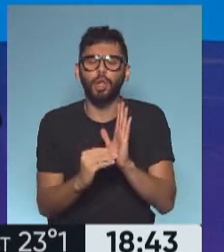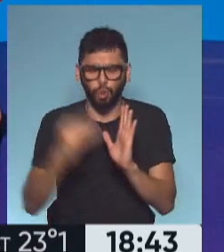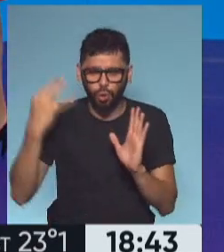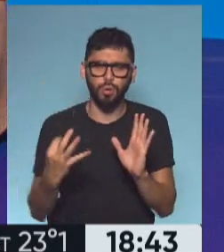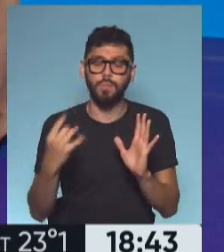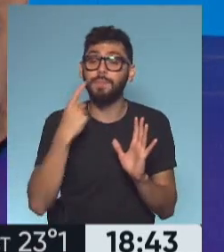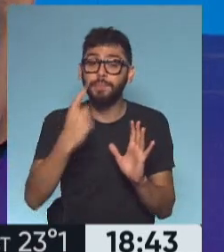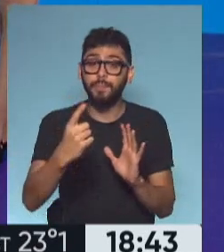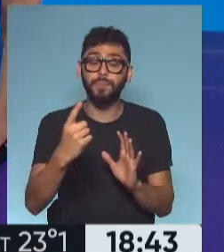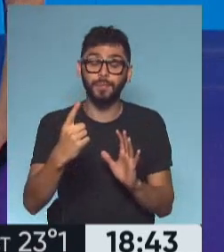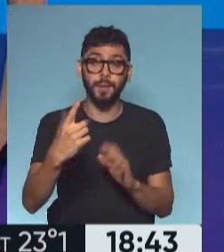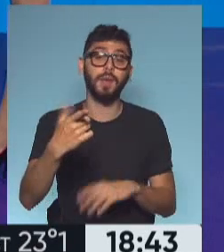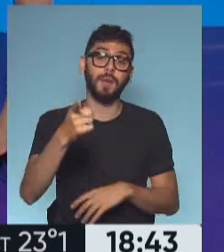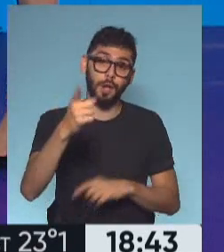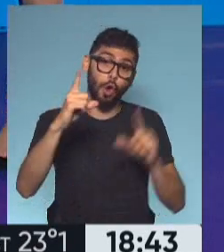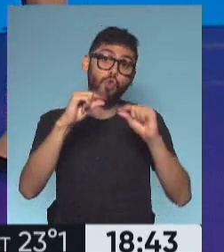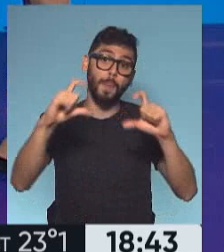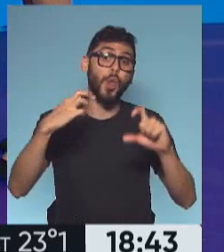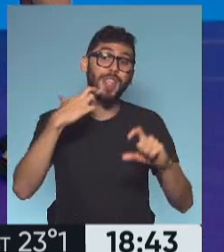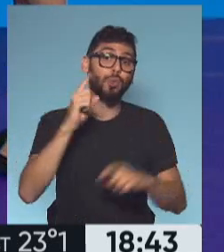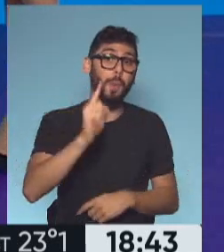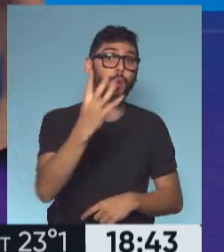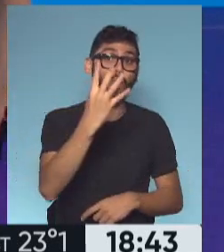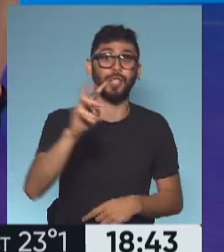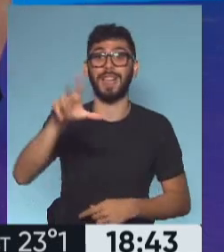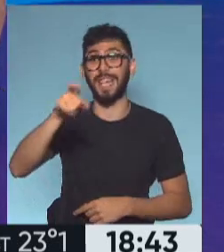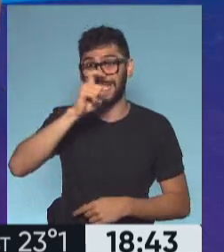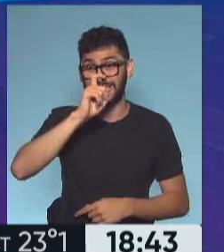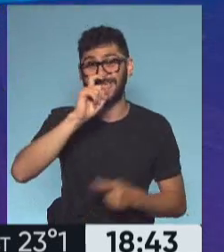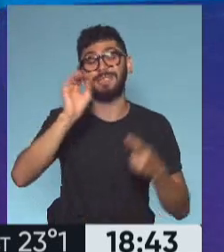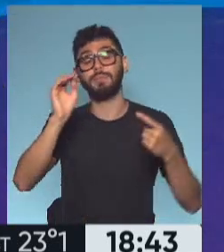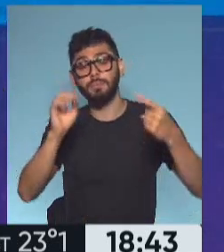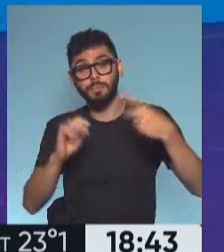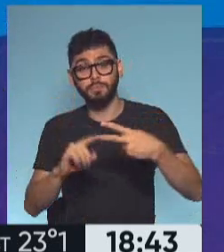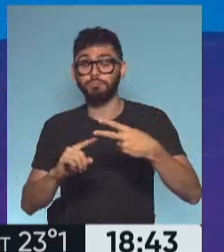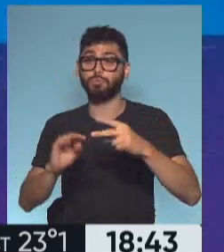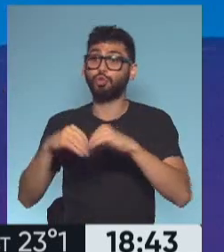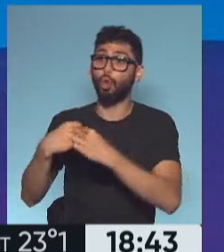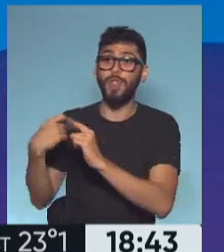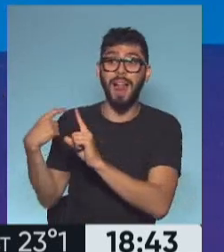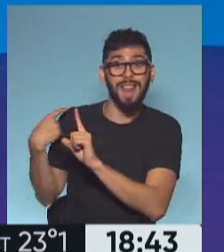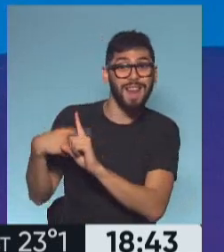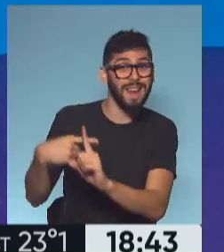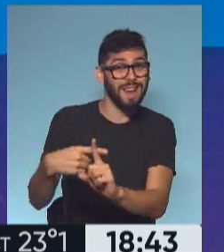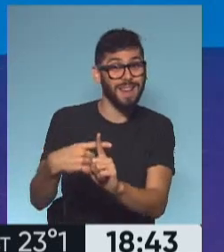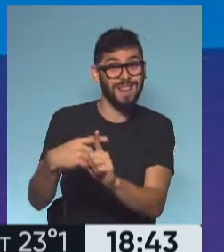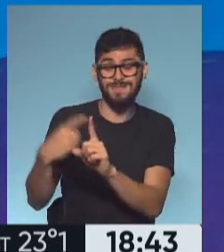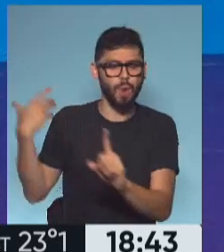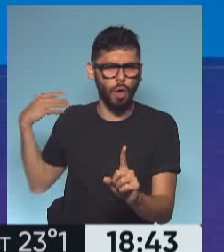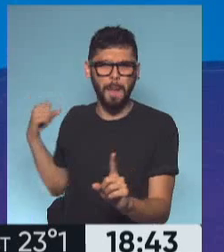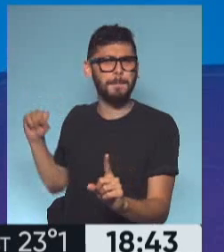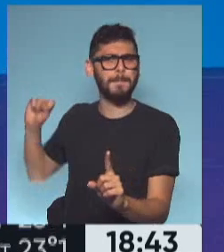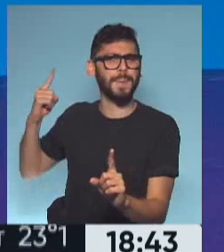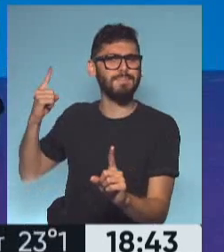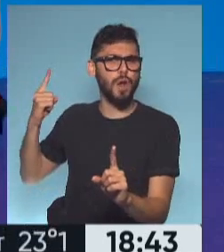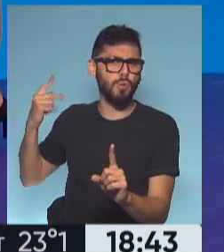reiterar entonces, además de este número, 19.437, tenemos que decir que se suma a la lista general de todos los casos desde el primer